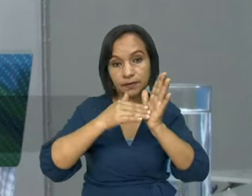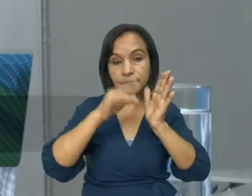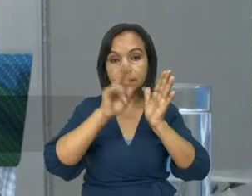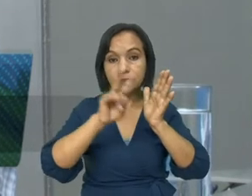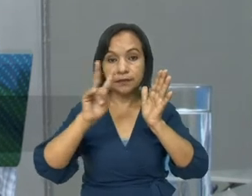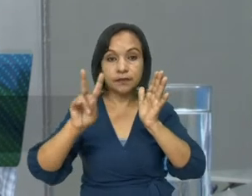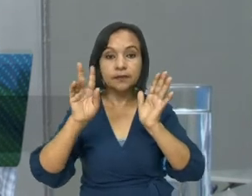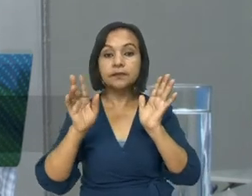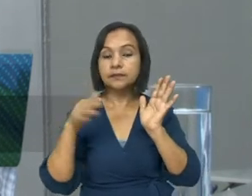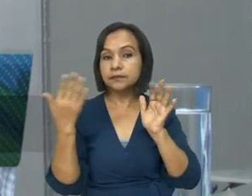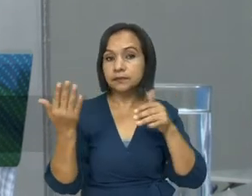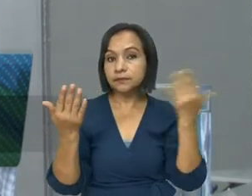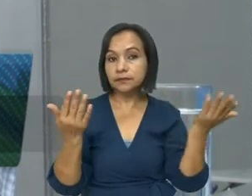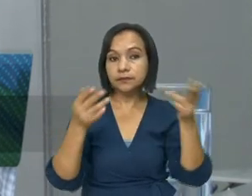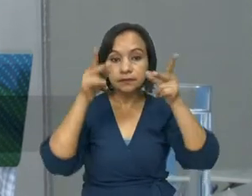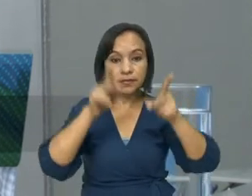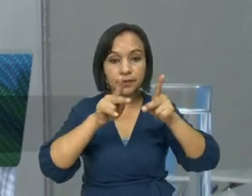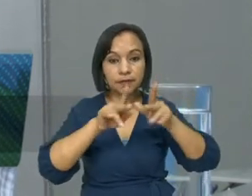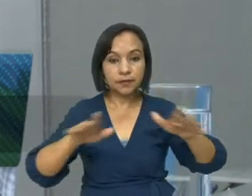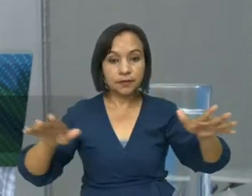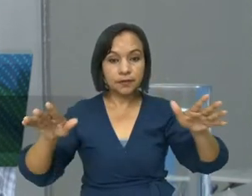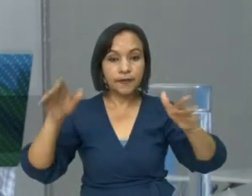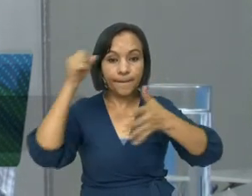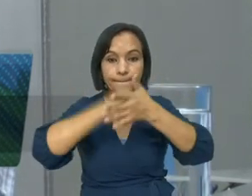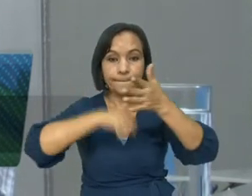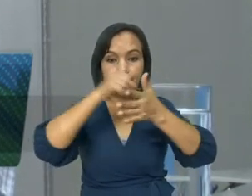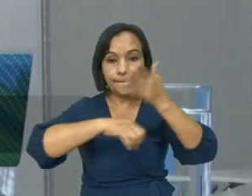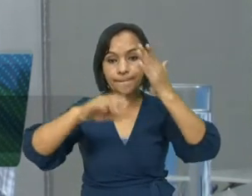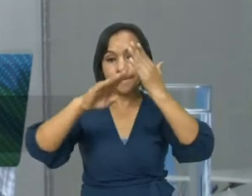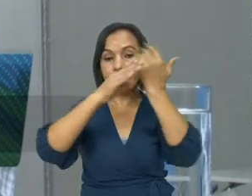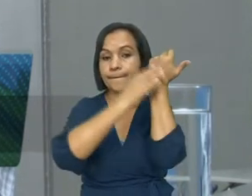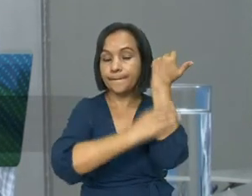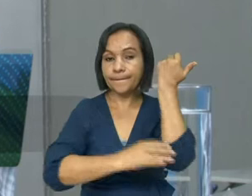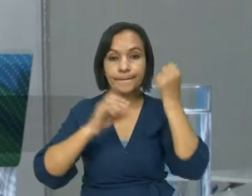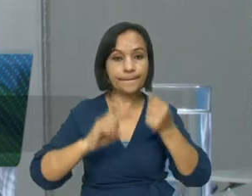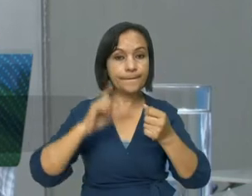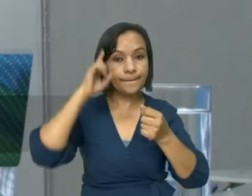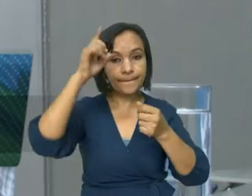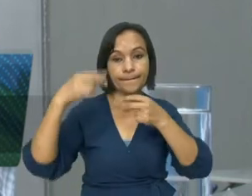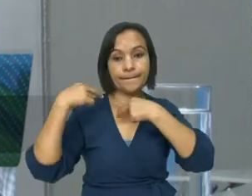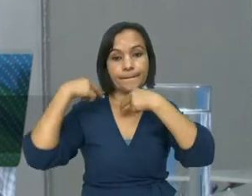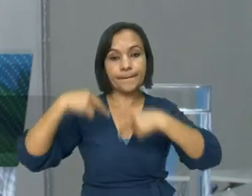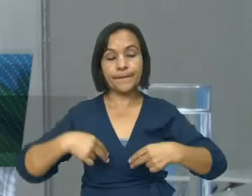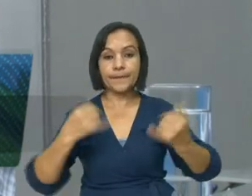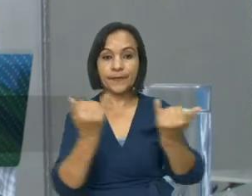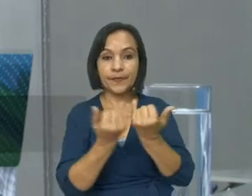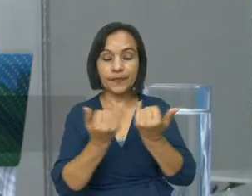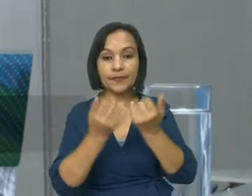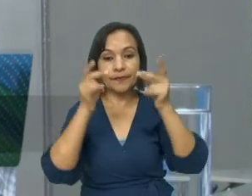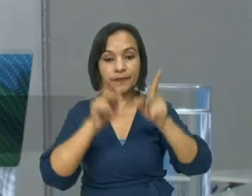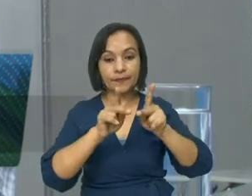2022 es el Plan Nacional de Lucha contra la Pobreza para el Desarrollo Humano, pero también nosotros tenemos nuestro